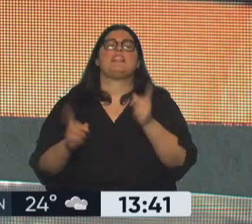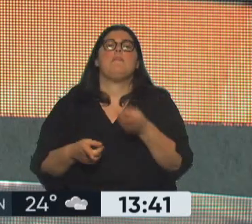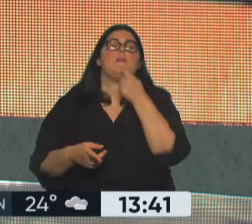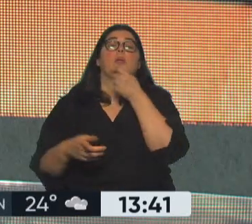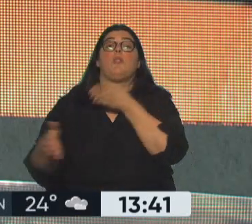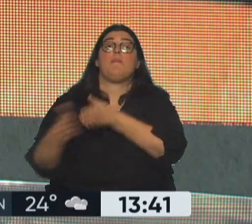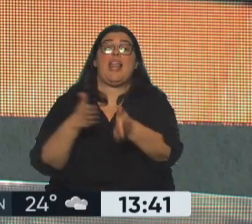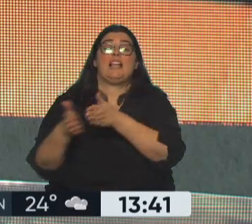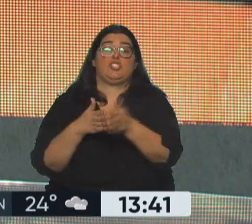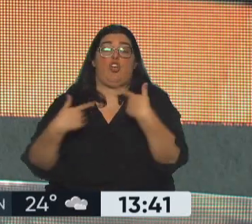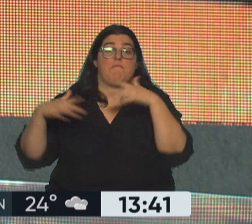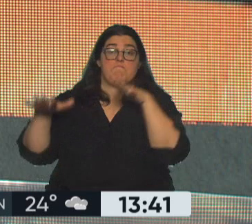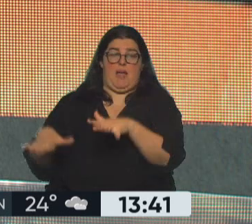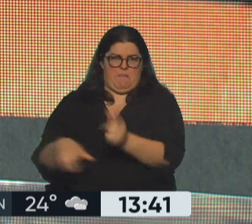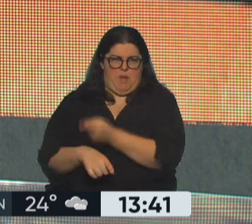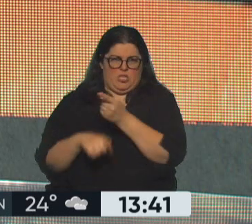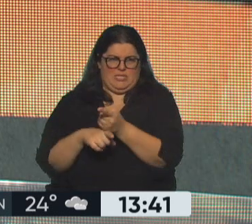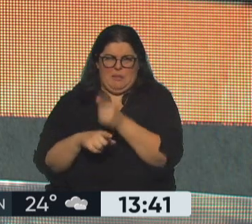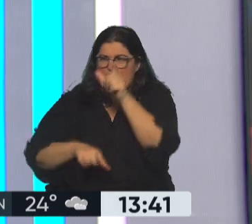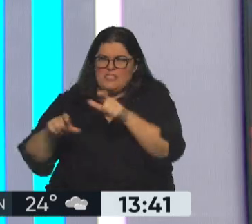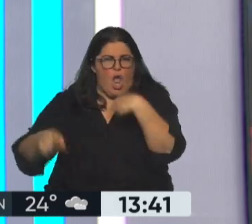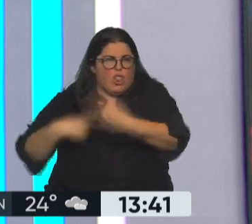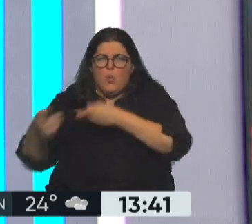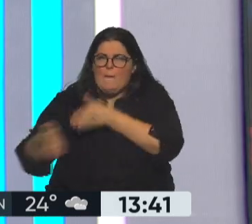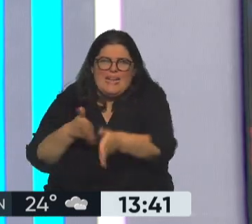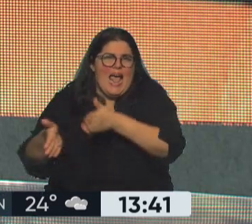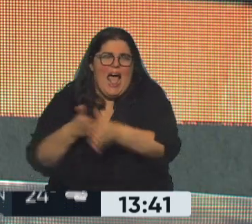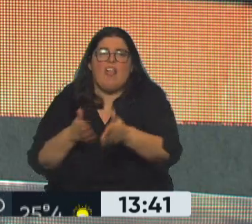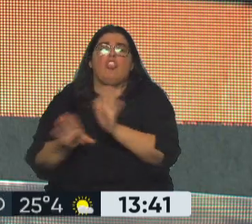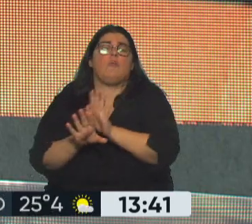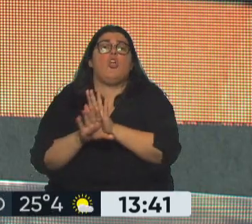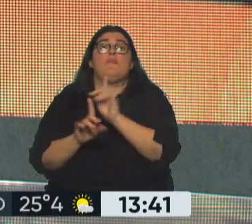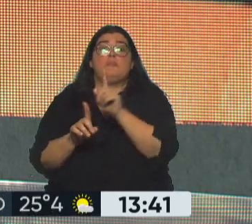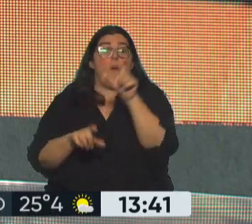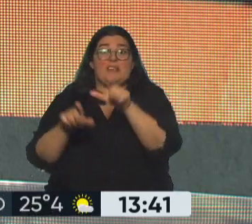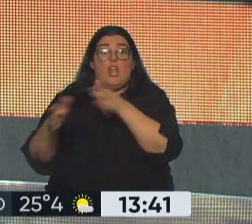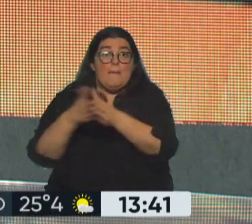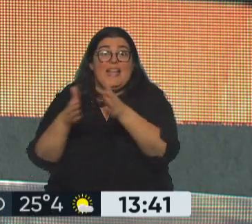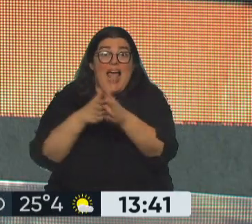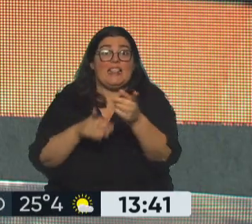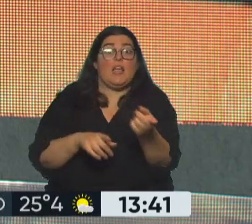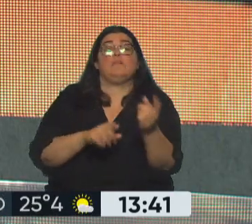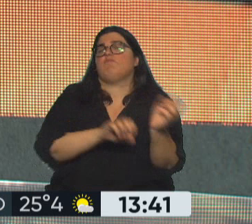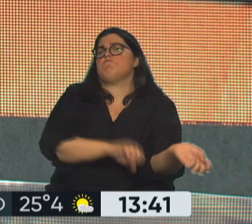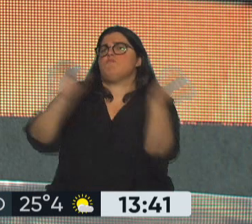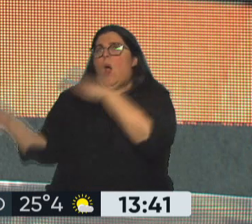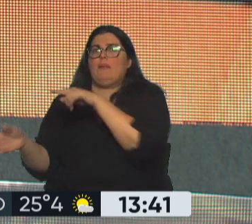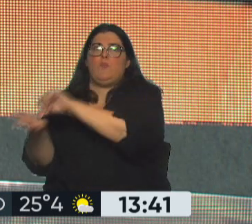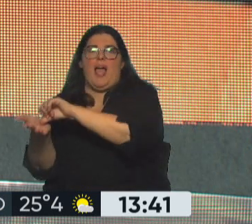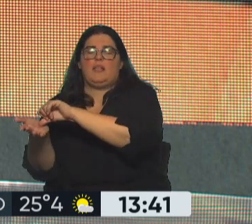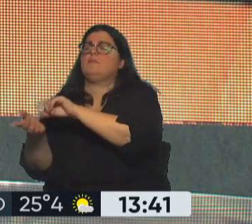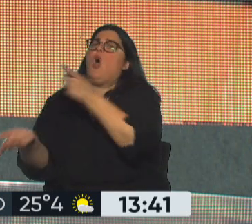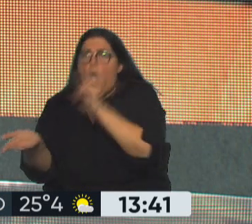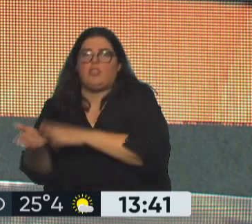imposible, digamos. La gente sigue migrando. Muchos de los que son reenviados a sus países reinciden en la migración. Todo esto